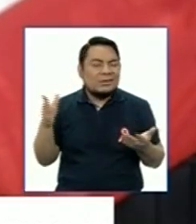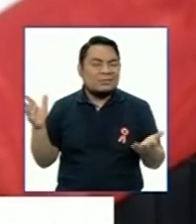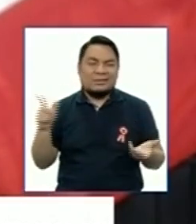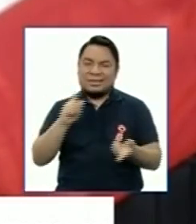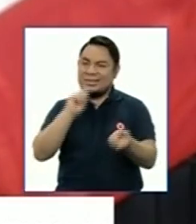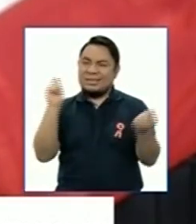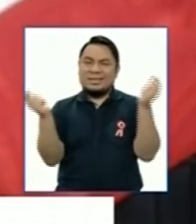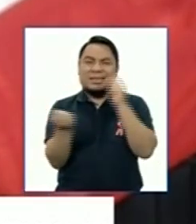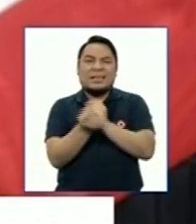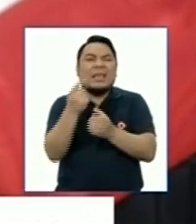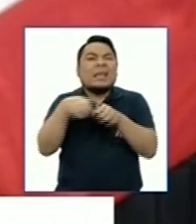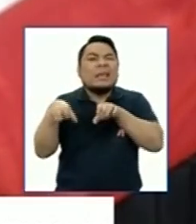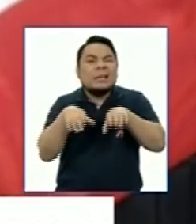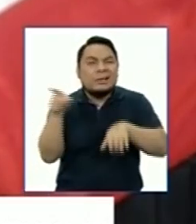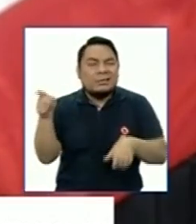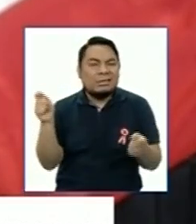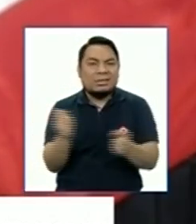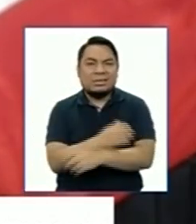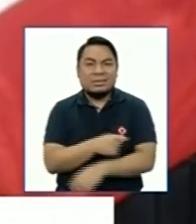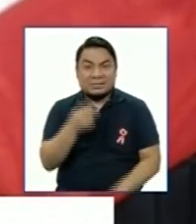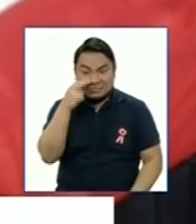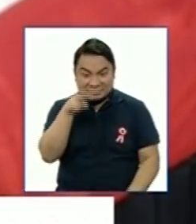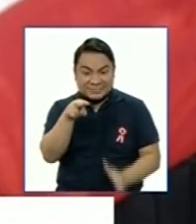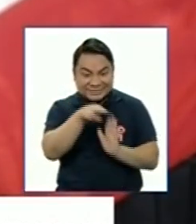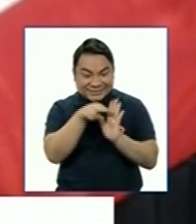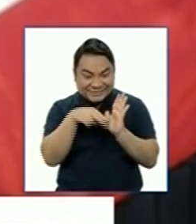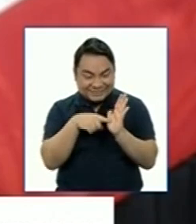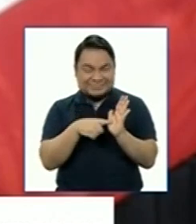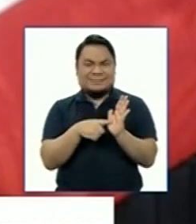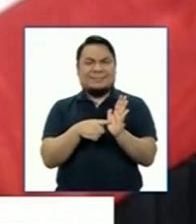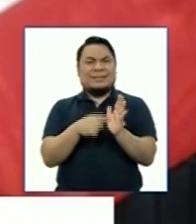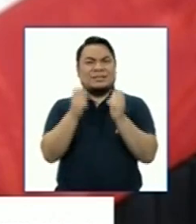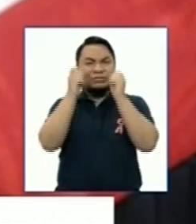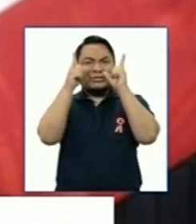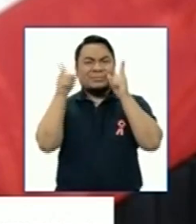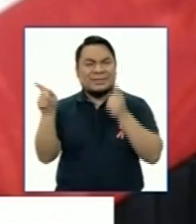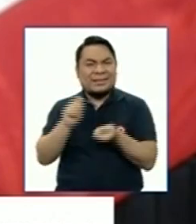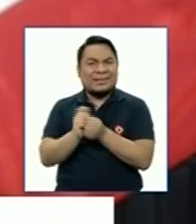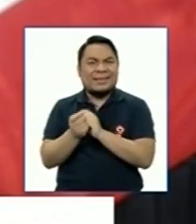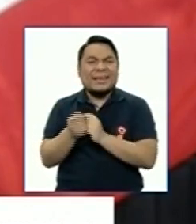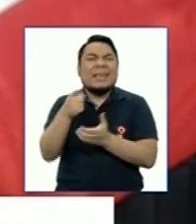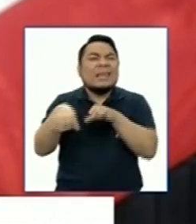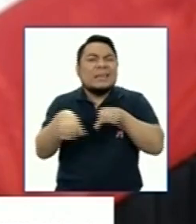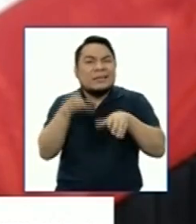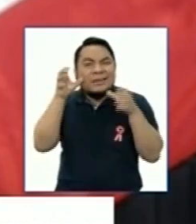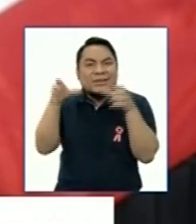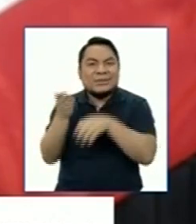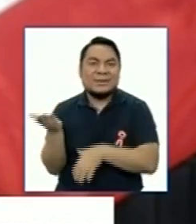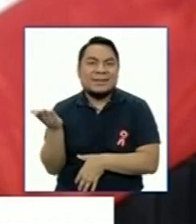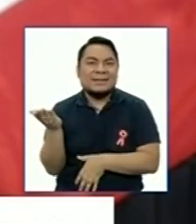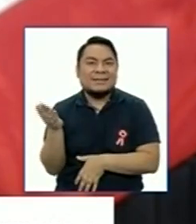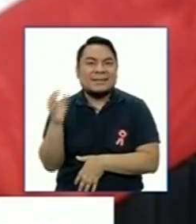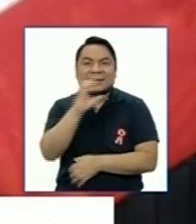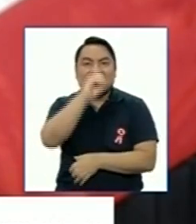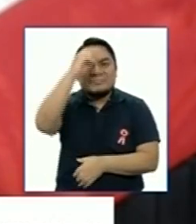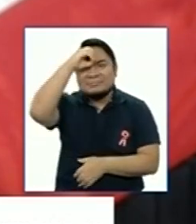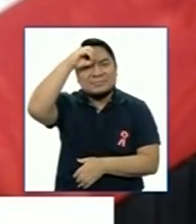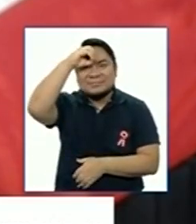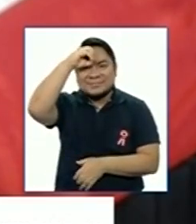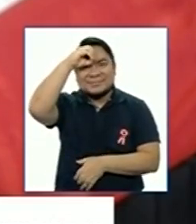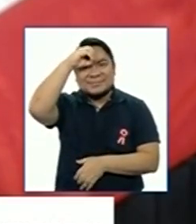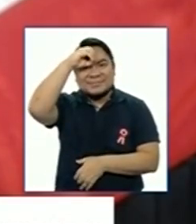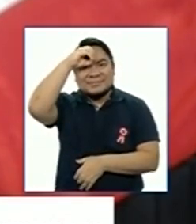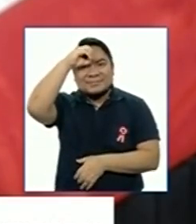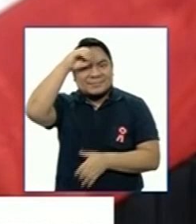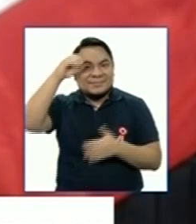pasado el domingo fue que lanzó un mensaje y que le rebotó en la cara digamos exacto hace falta muchísimo más